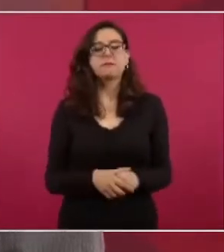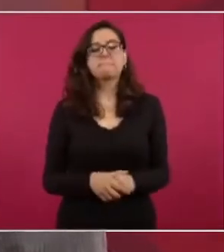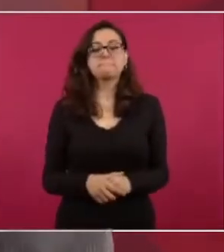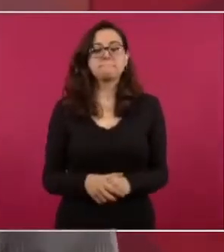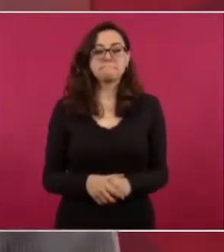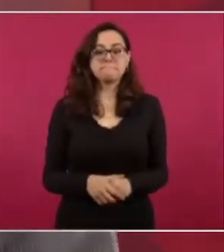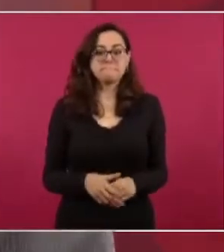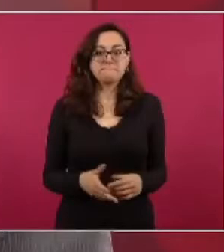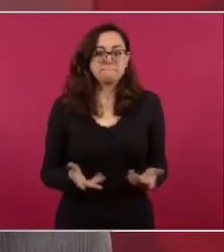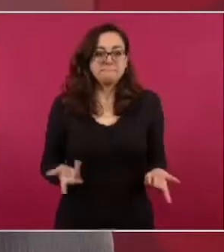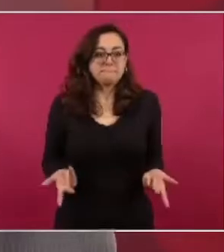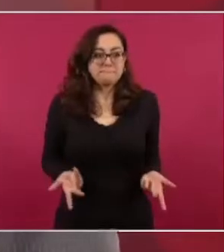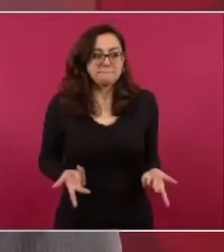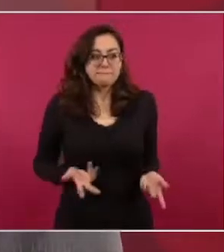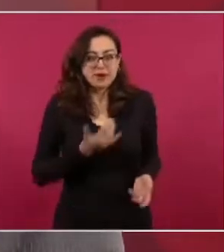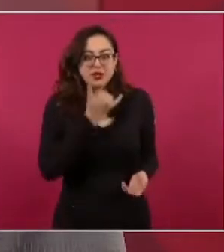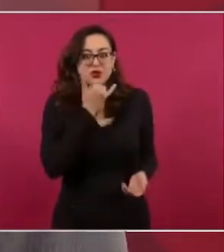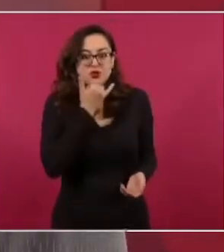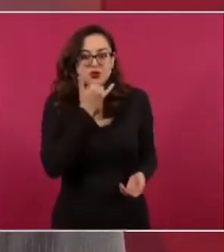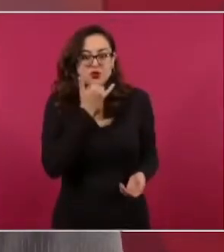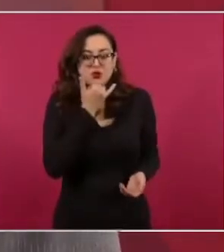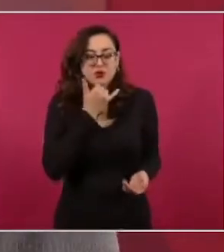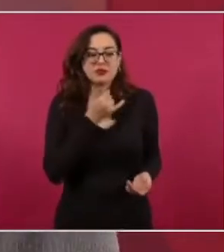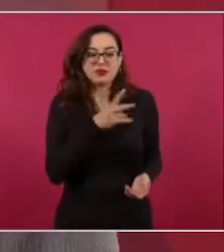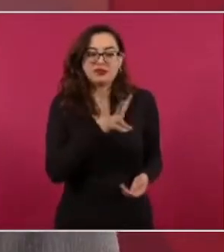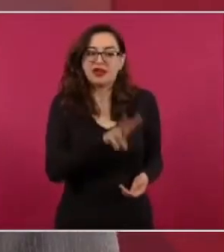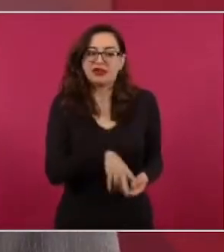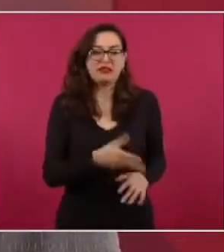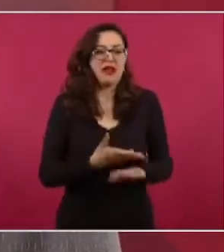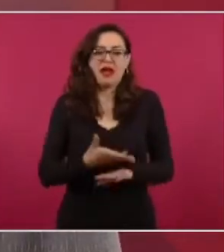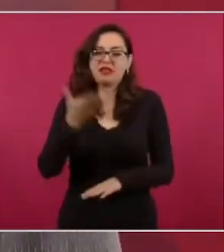pues nos comprometimos, en el caso de Ayotzinapa,